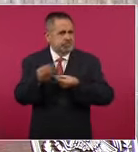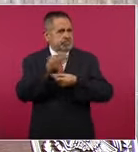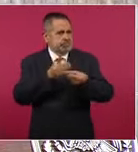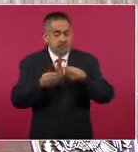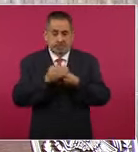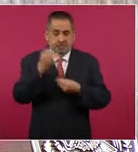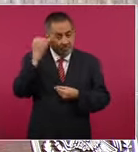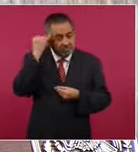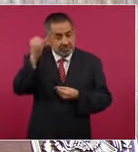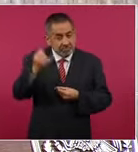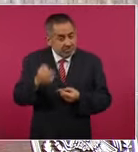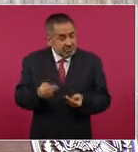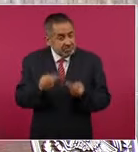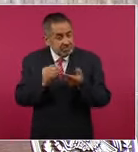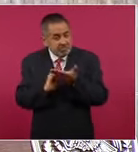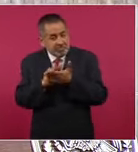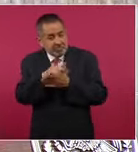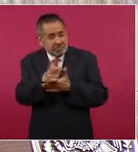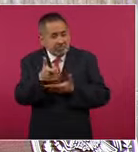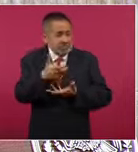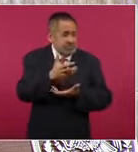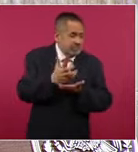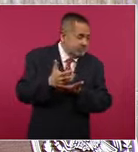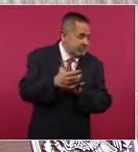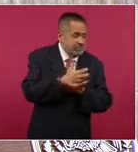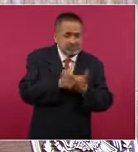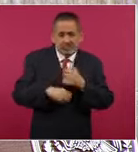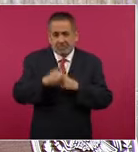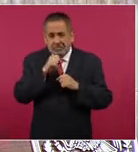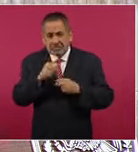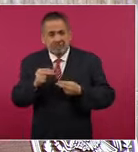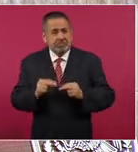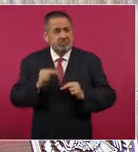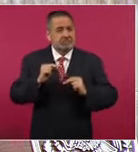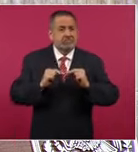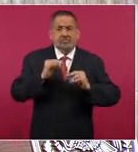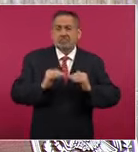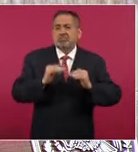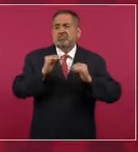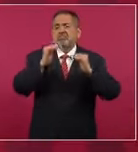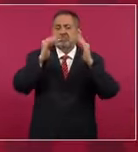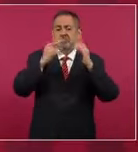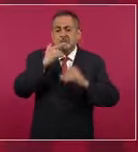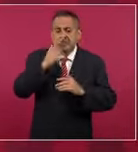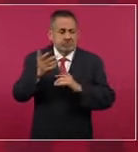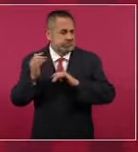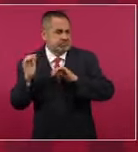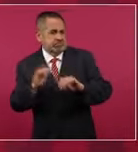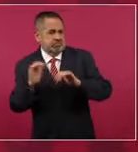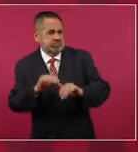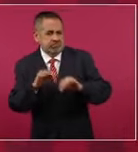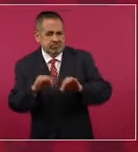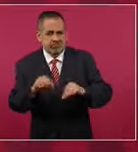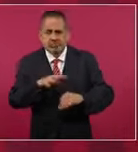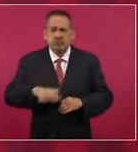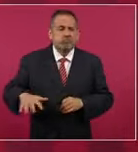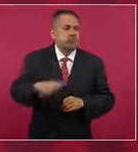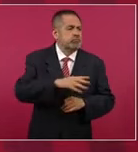inversión, cuánto crecimiento, cuánto empleo y cuánto